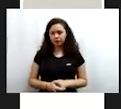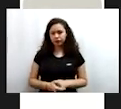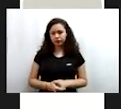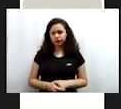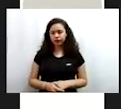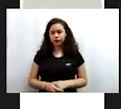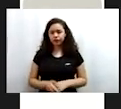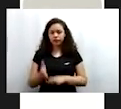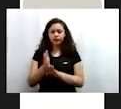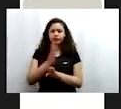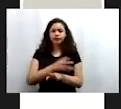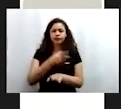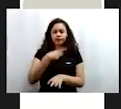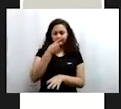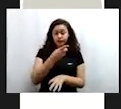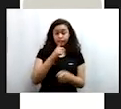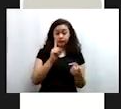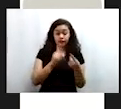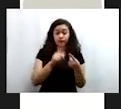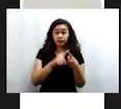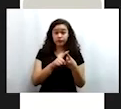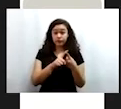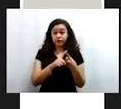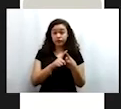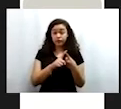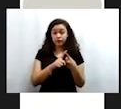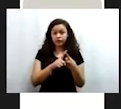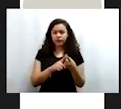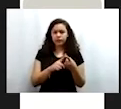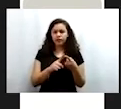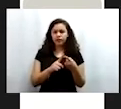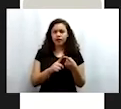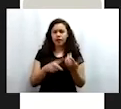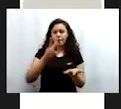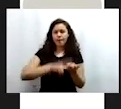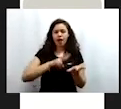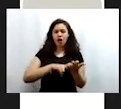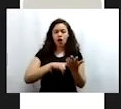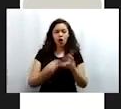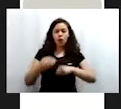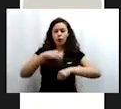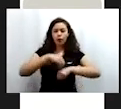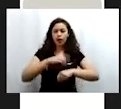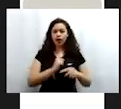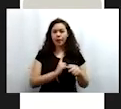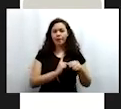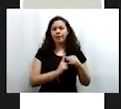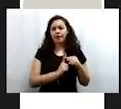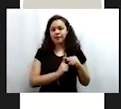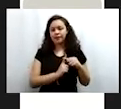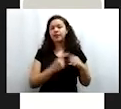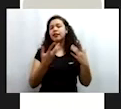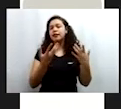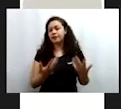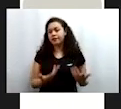hace un momento. Lo primero es que le agrega valor, ese valor agregado que le